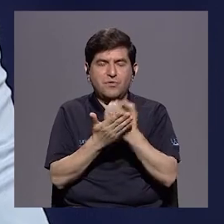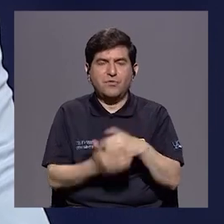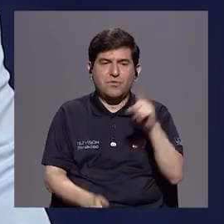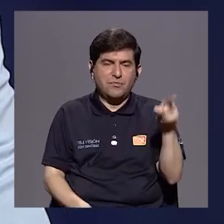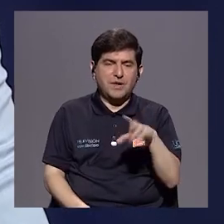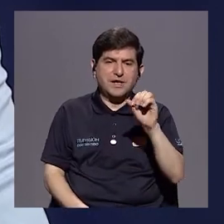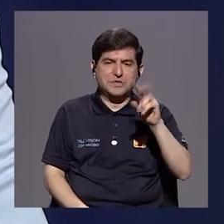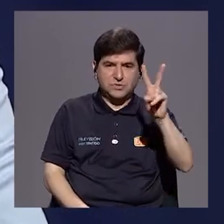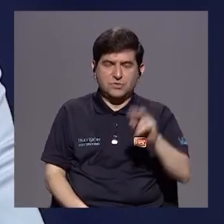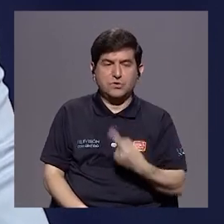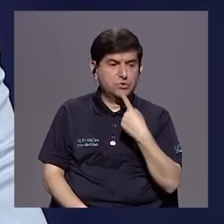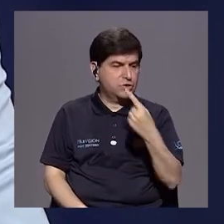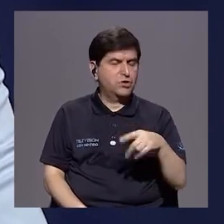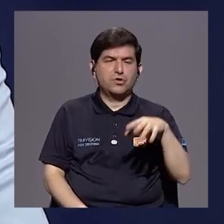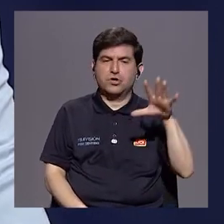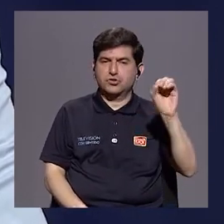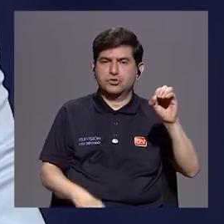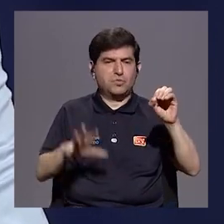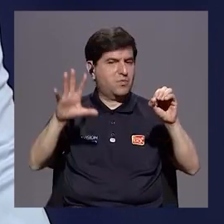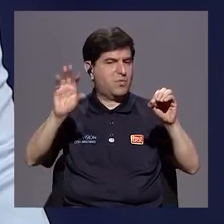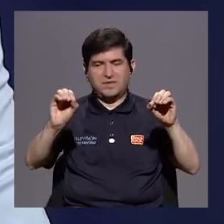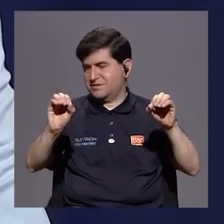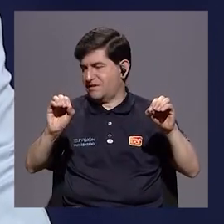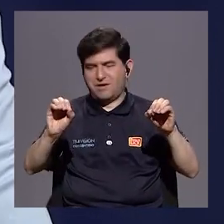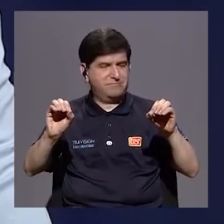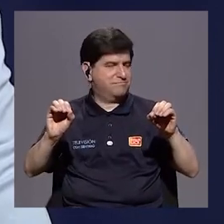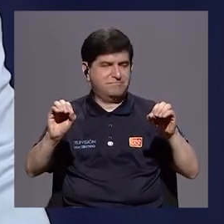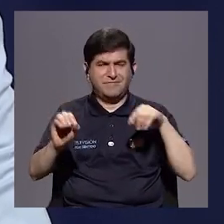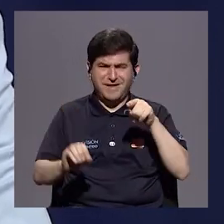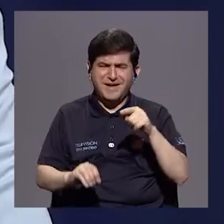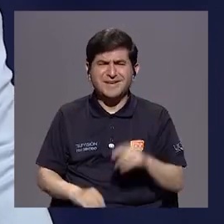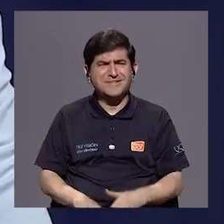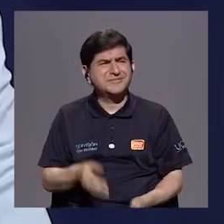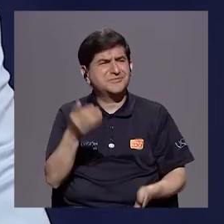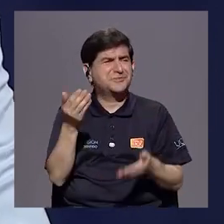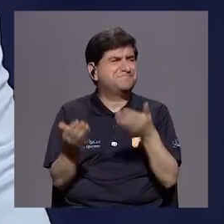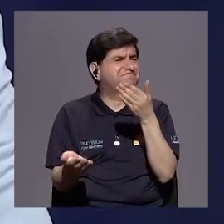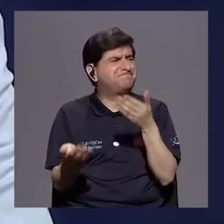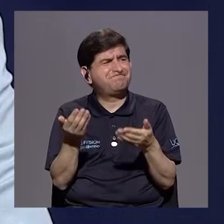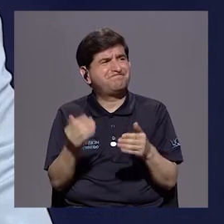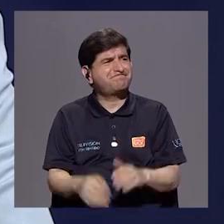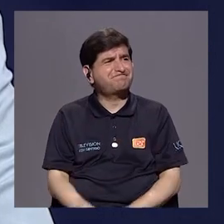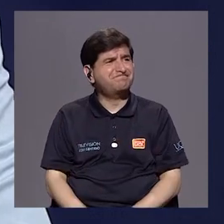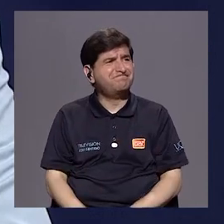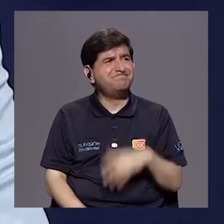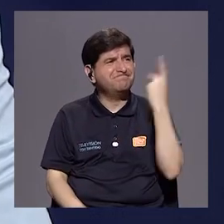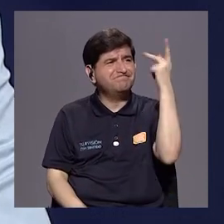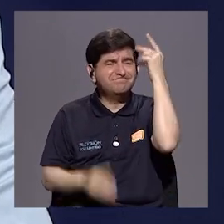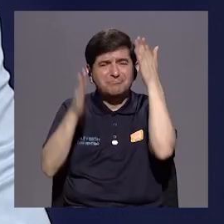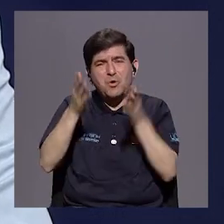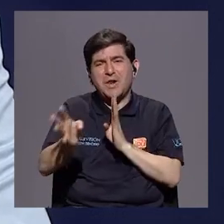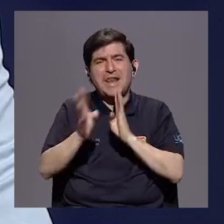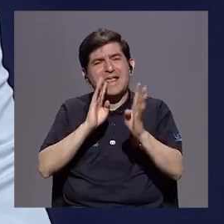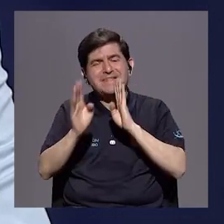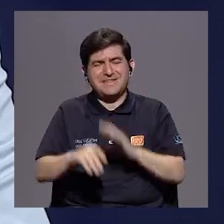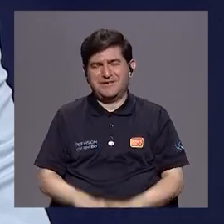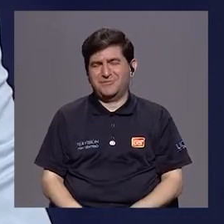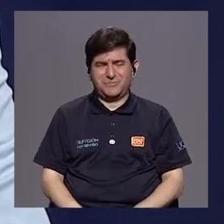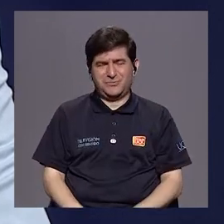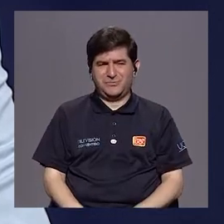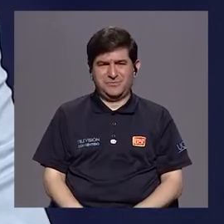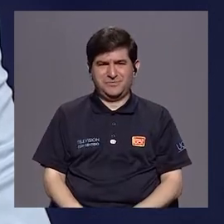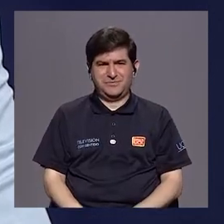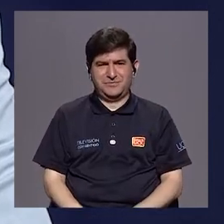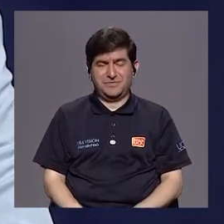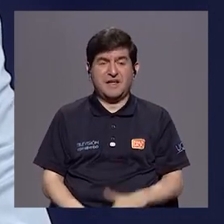y yo no hablo del 50/50 me parece que esos son digamos vamos los políticos hablan de ese tipo de